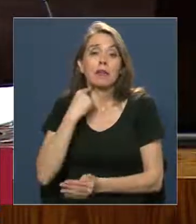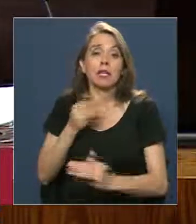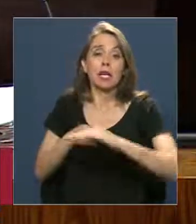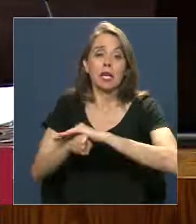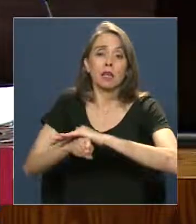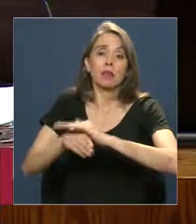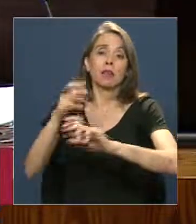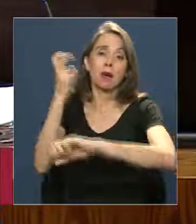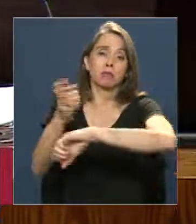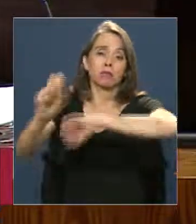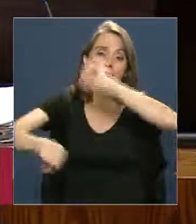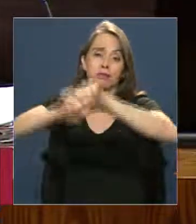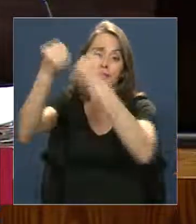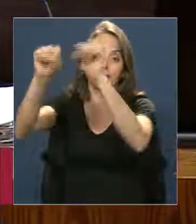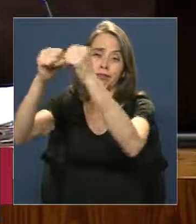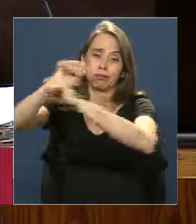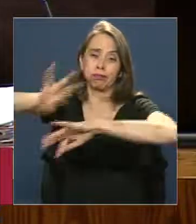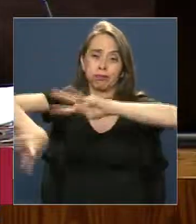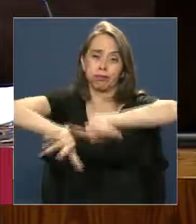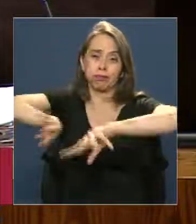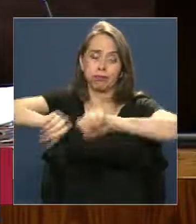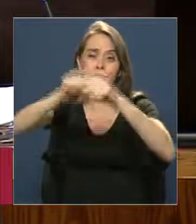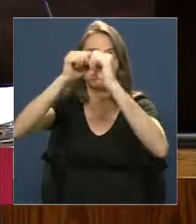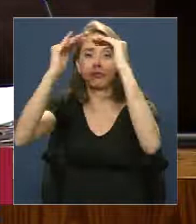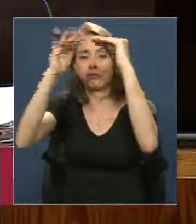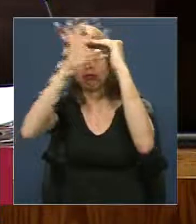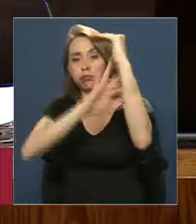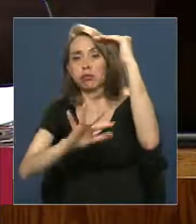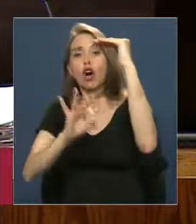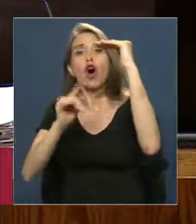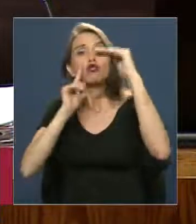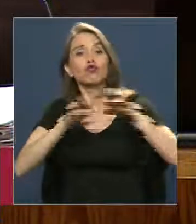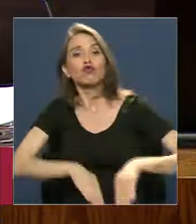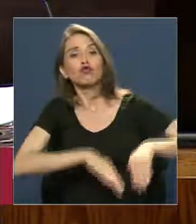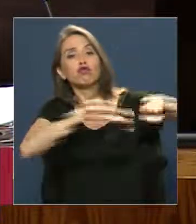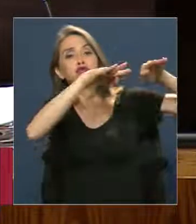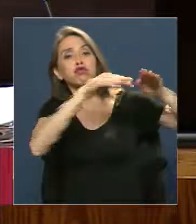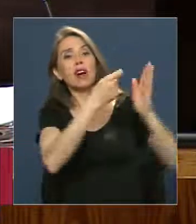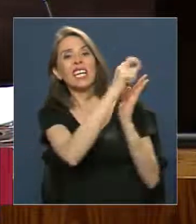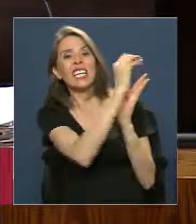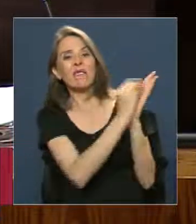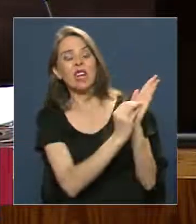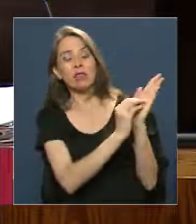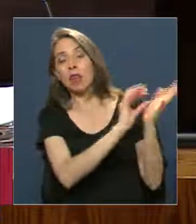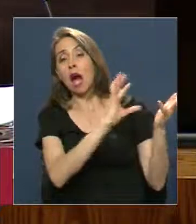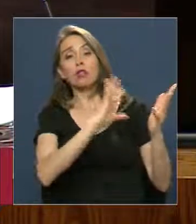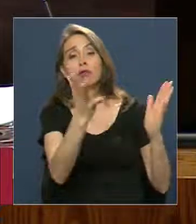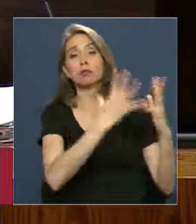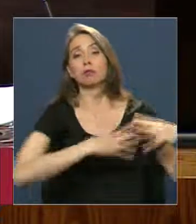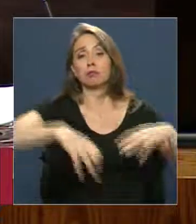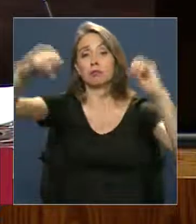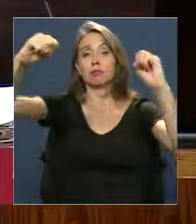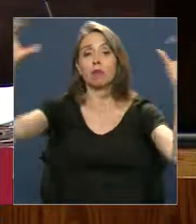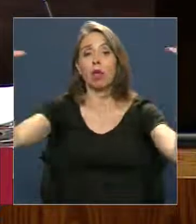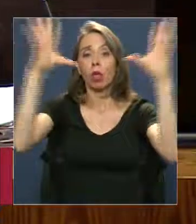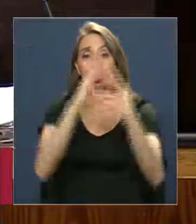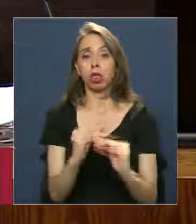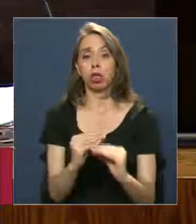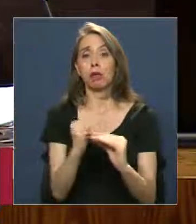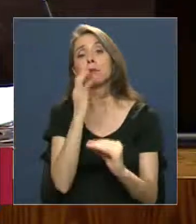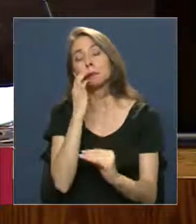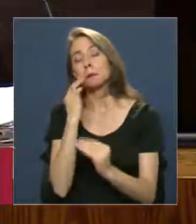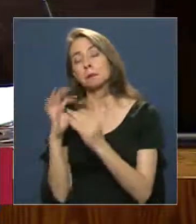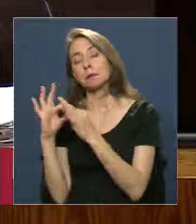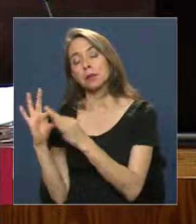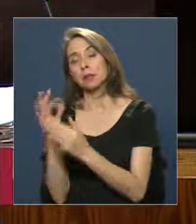saqueo contra su infraestructura o contra sus inventario. Muchas gracias, presidente, por la posibilidad de intervenir y agradecerle